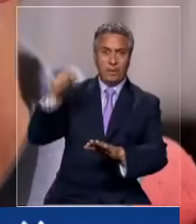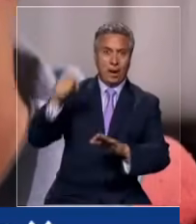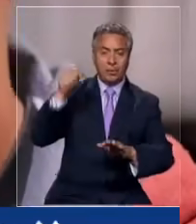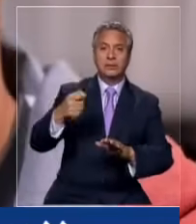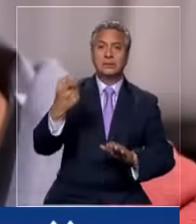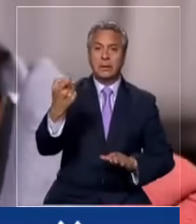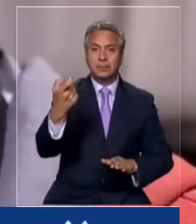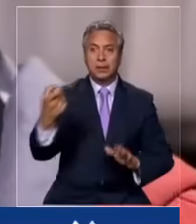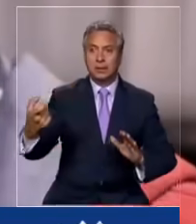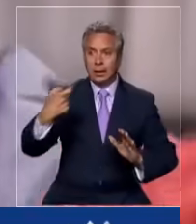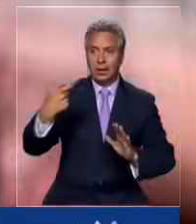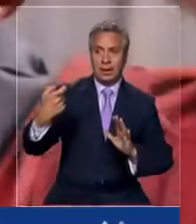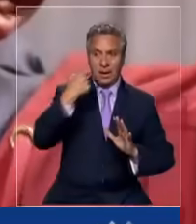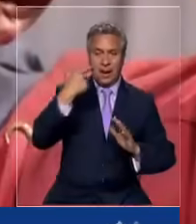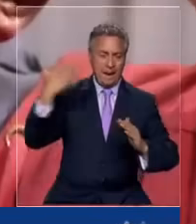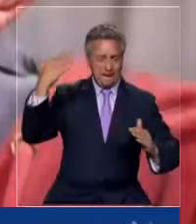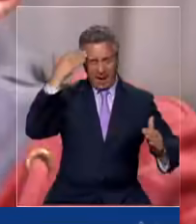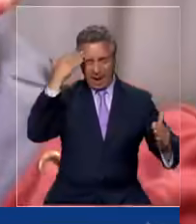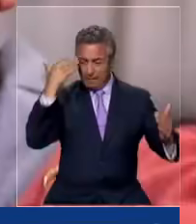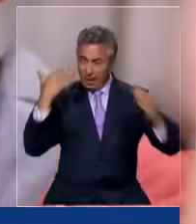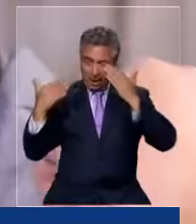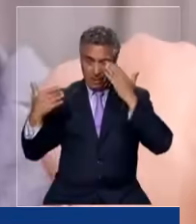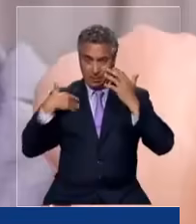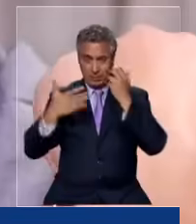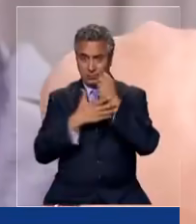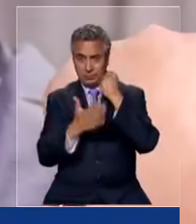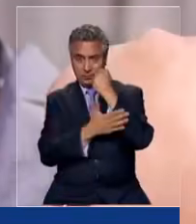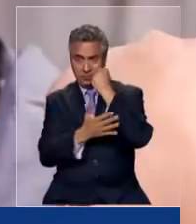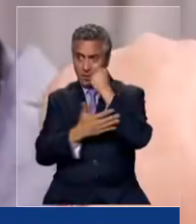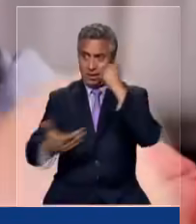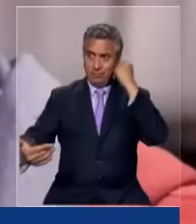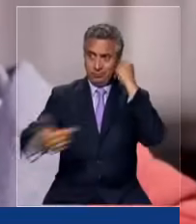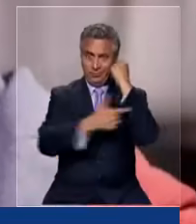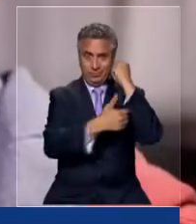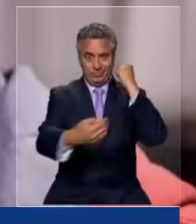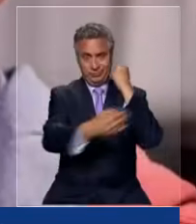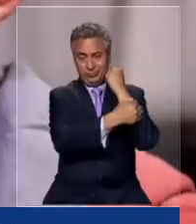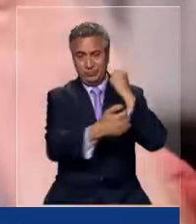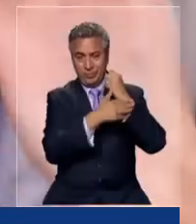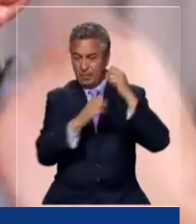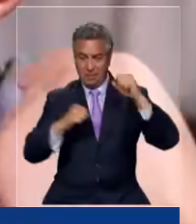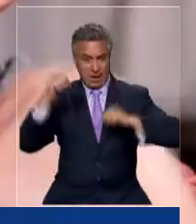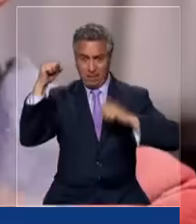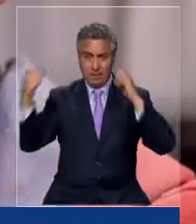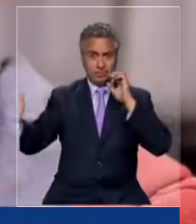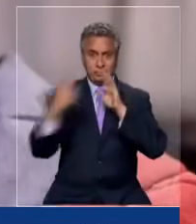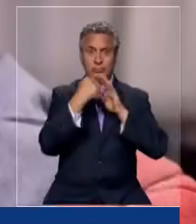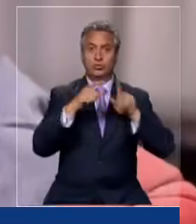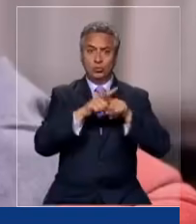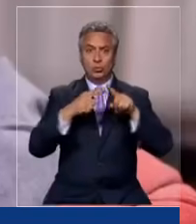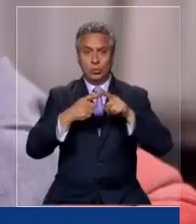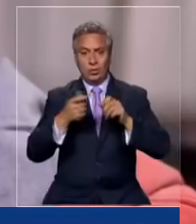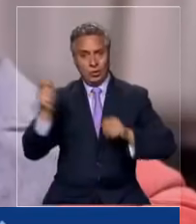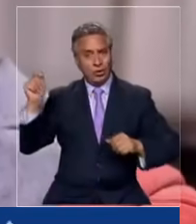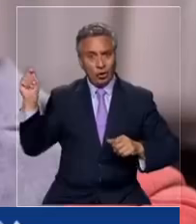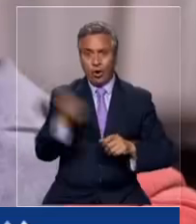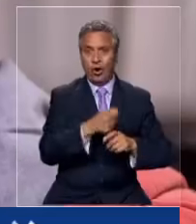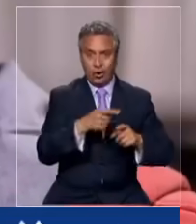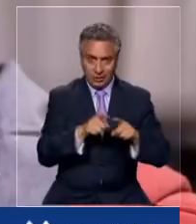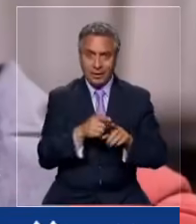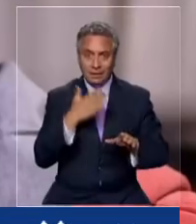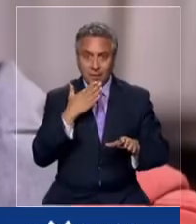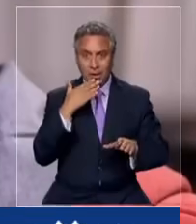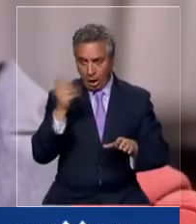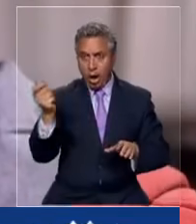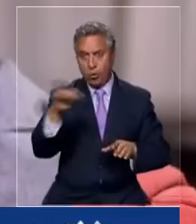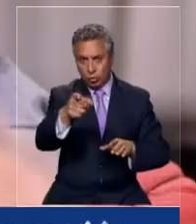arma pegándome por todos lados, yo defendiéndome con el brazo, que fue la lesión que tuve en el brazo, aparte del corte, muchos de ellos debieron